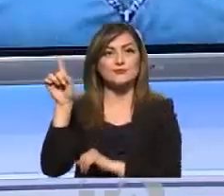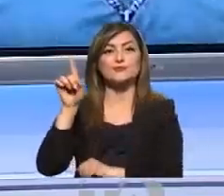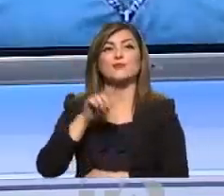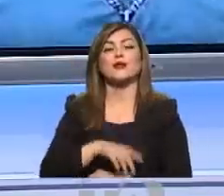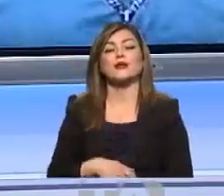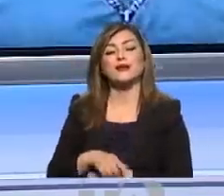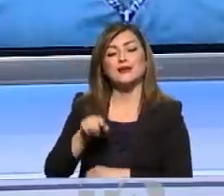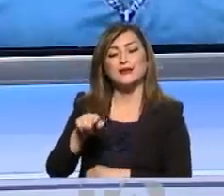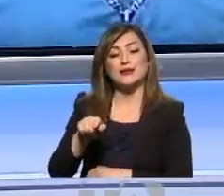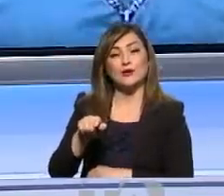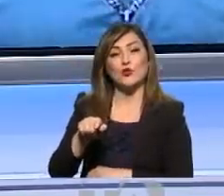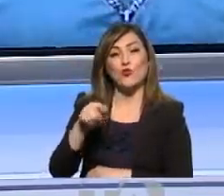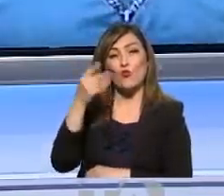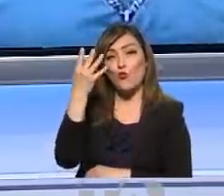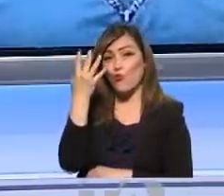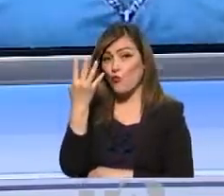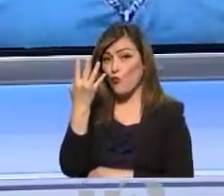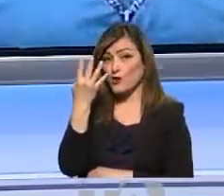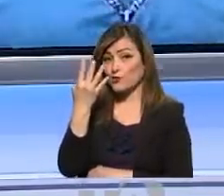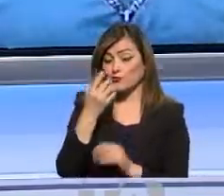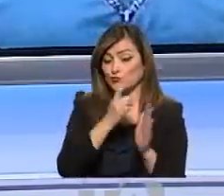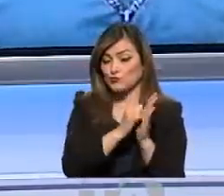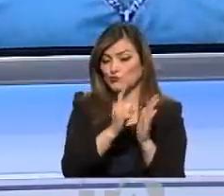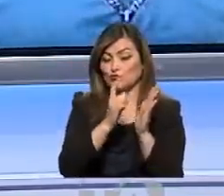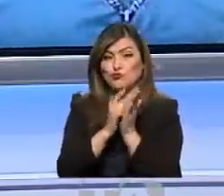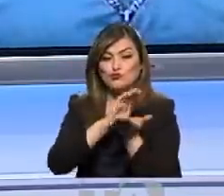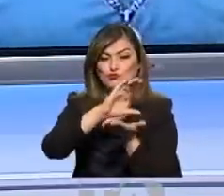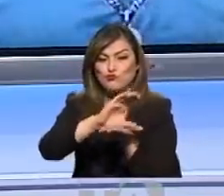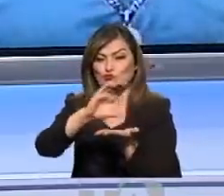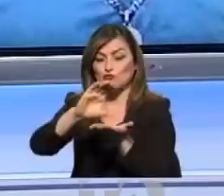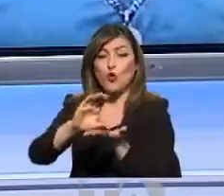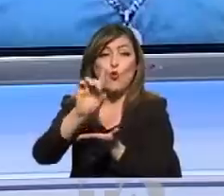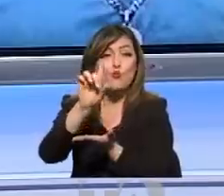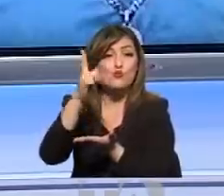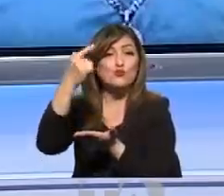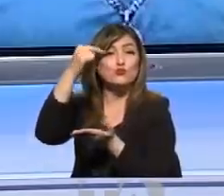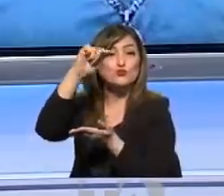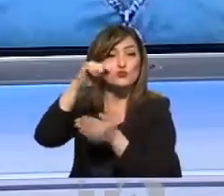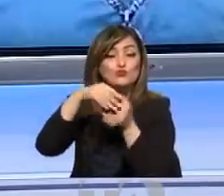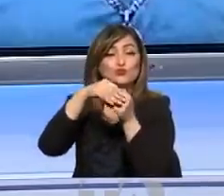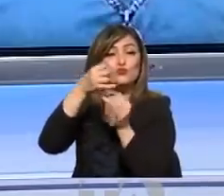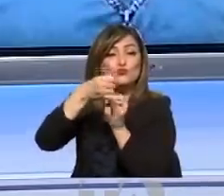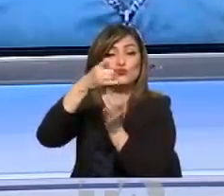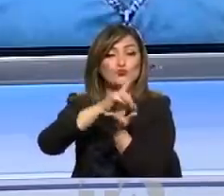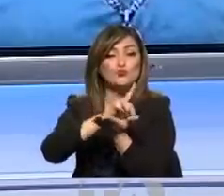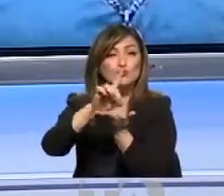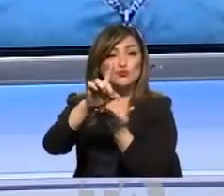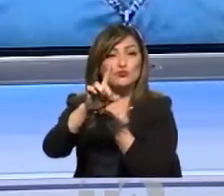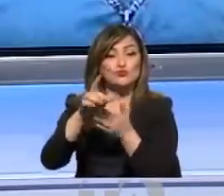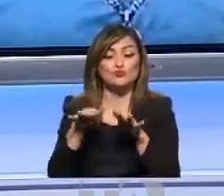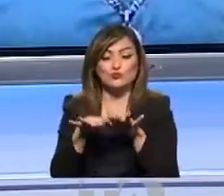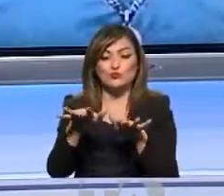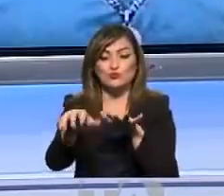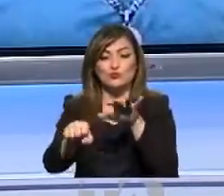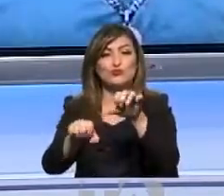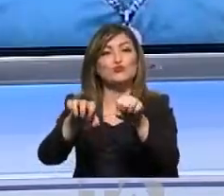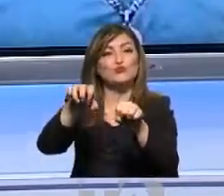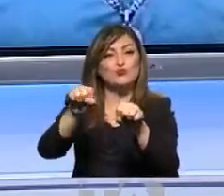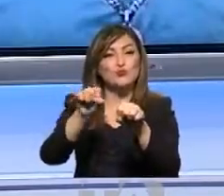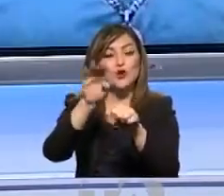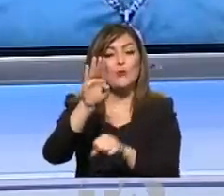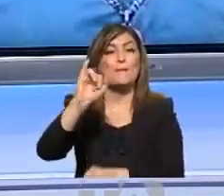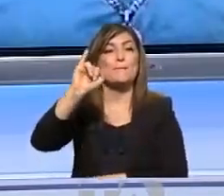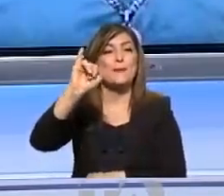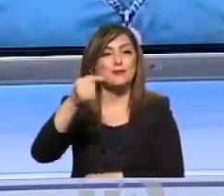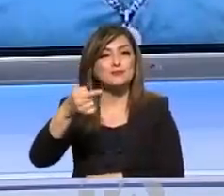Nazareno recibió en apenas 4 entregas cerca de $1 millón durante la última semana. La red de captación de dinero denominada Big